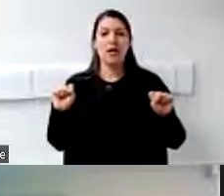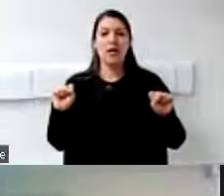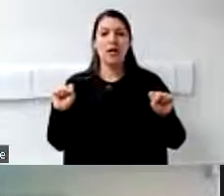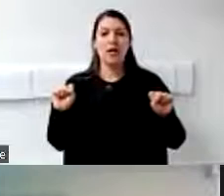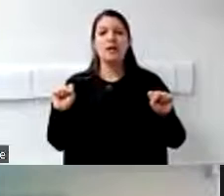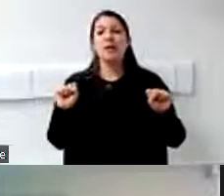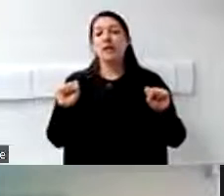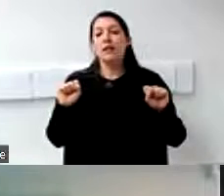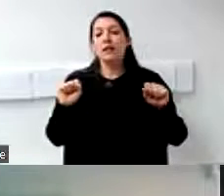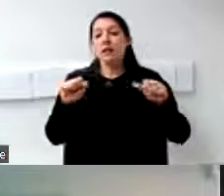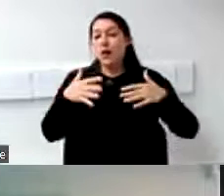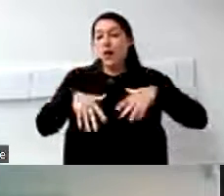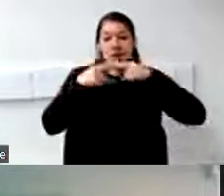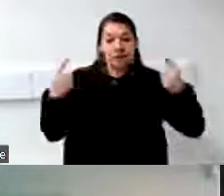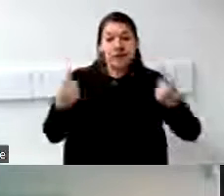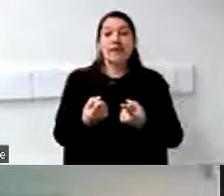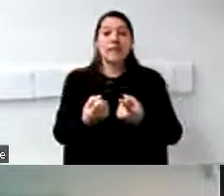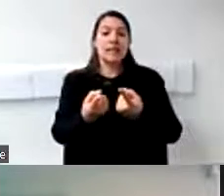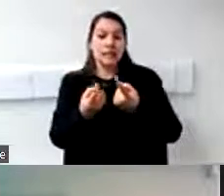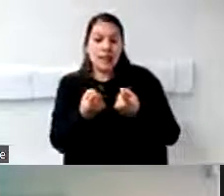canalizar las cosas